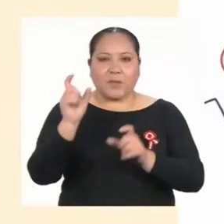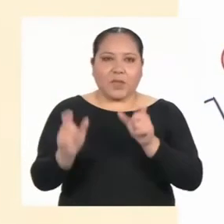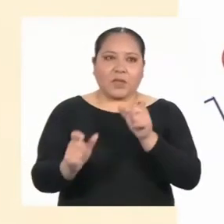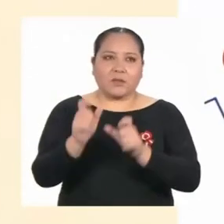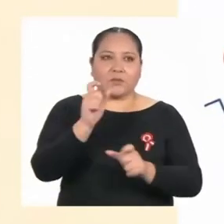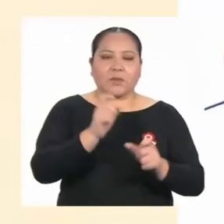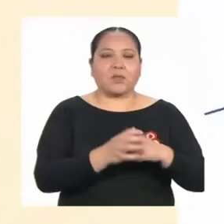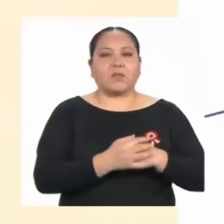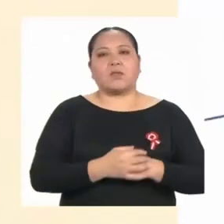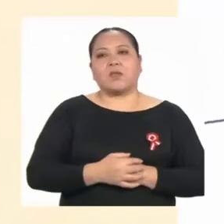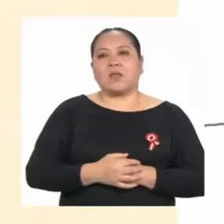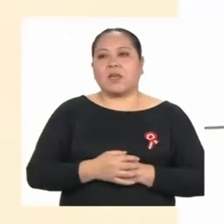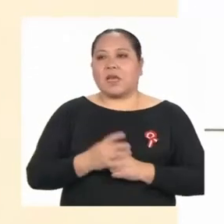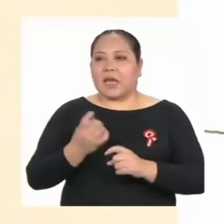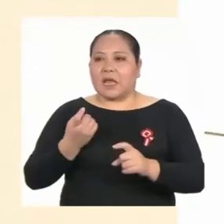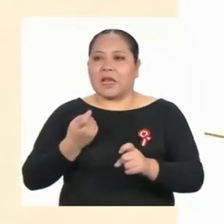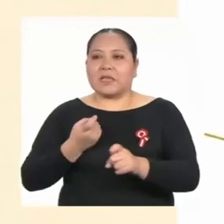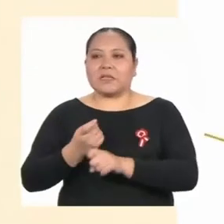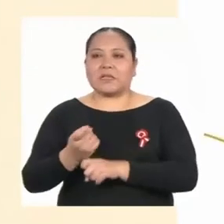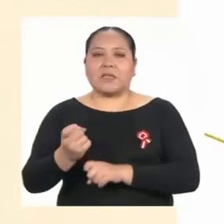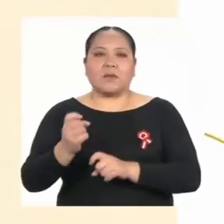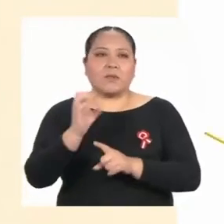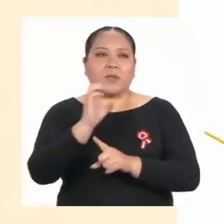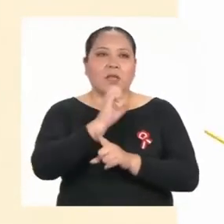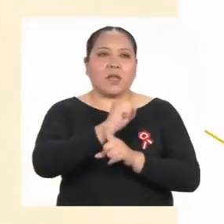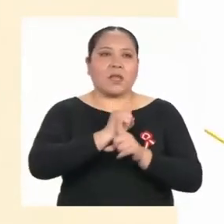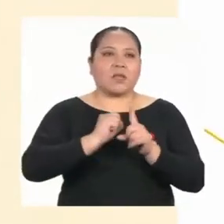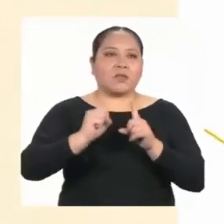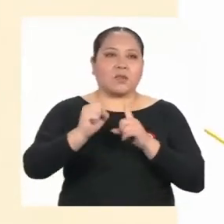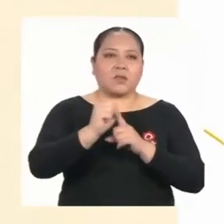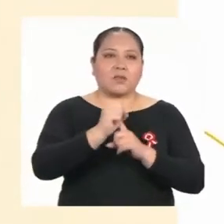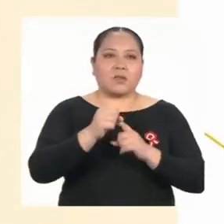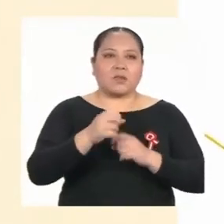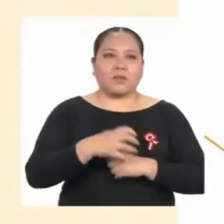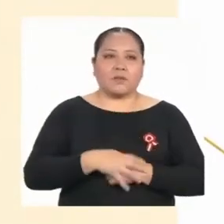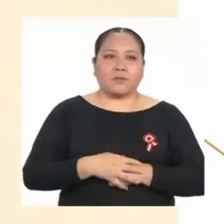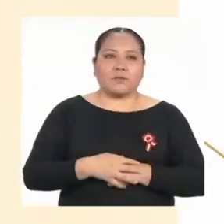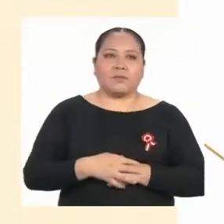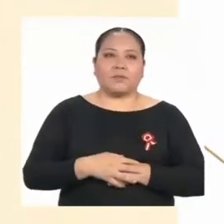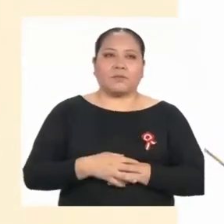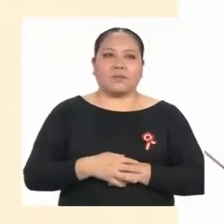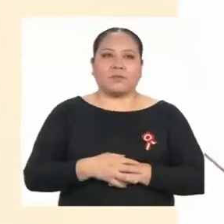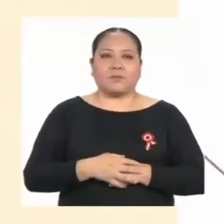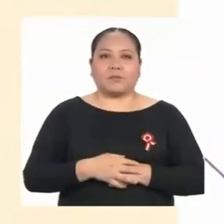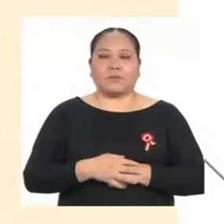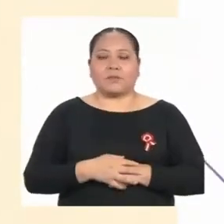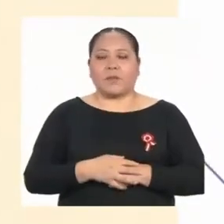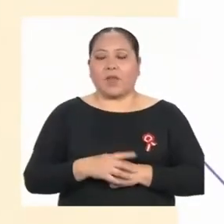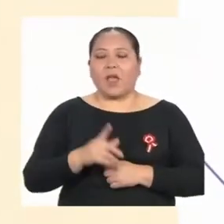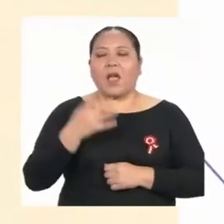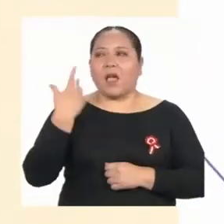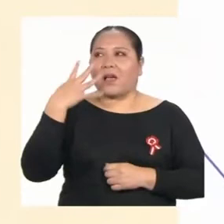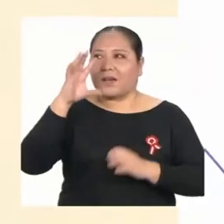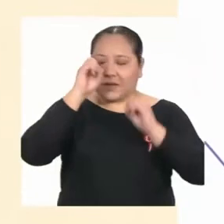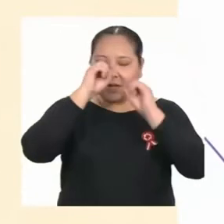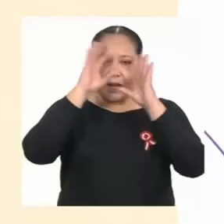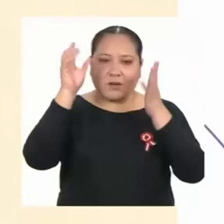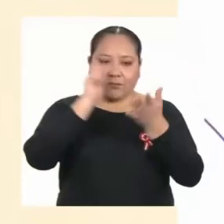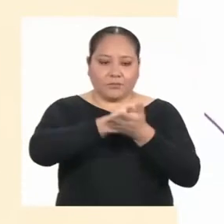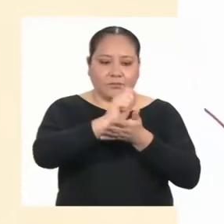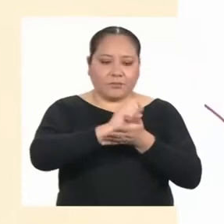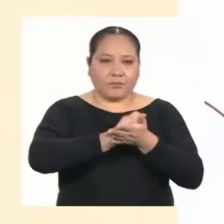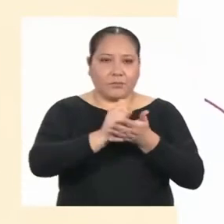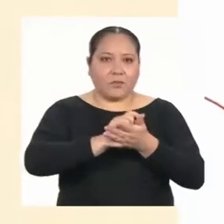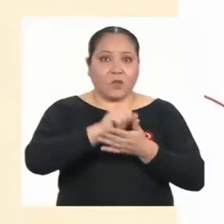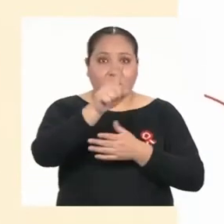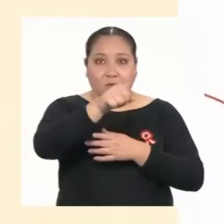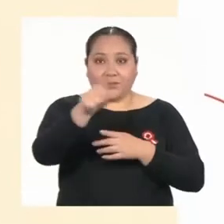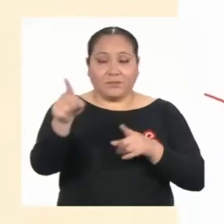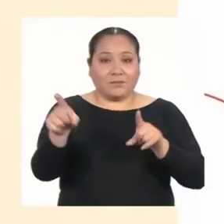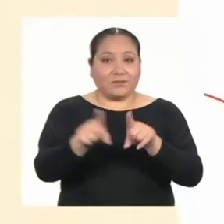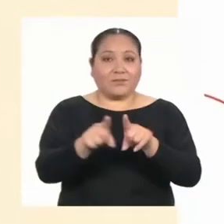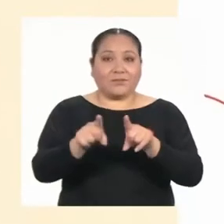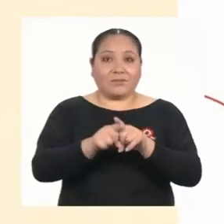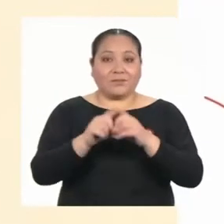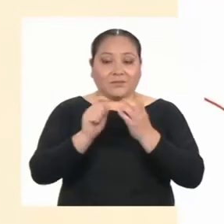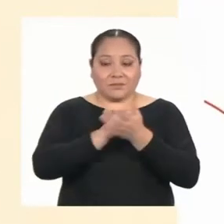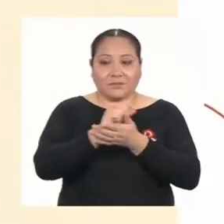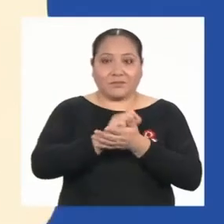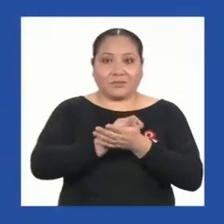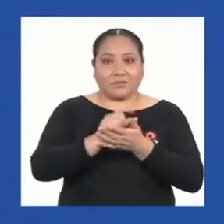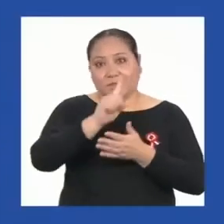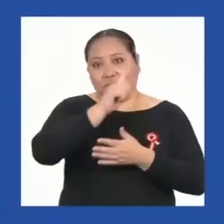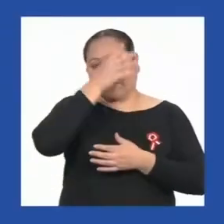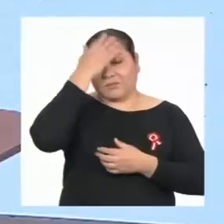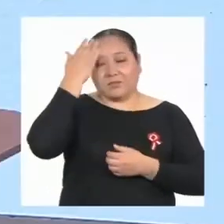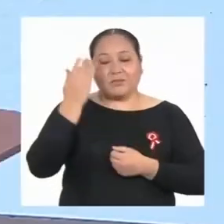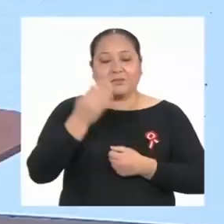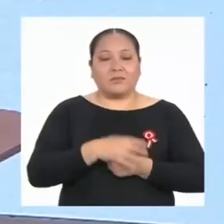decir, contra la sociedad. Quedó súper claro. Voy a anotarlo en mis apuntes. Ustedes también, chicas y chicos, no